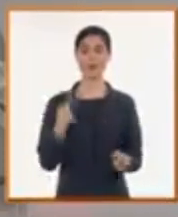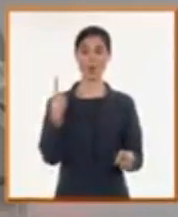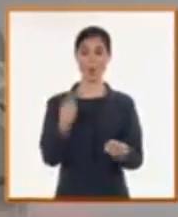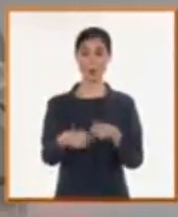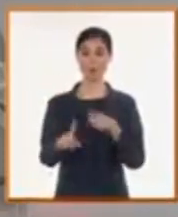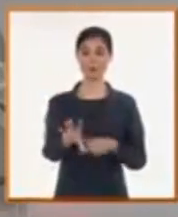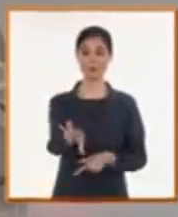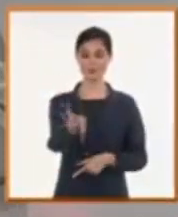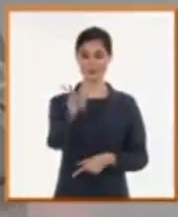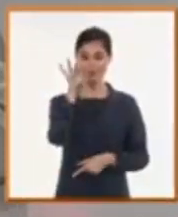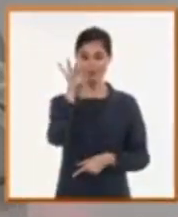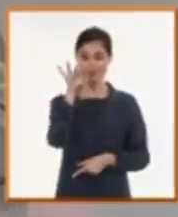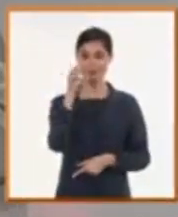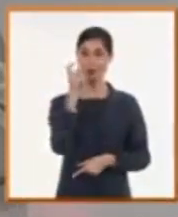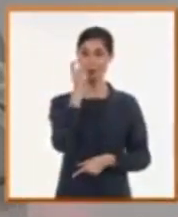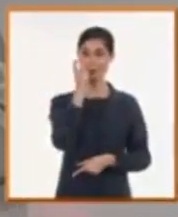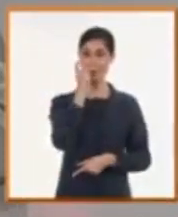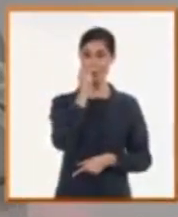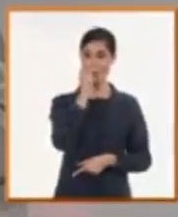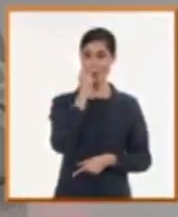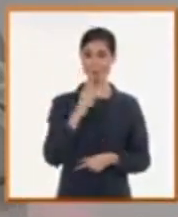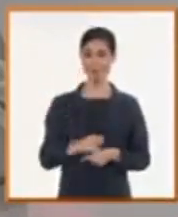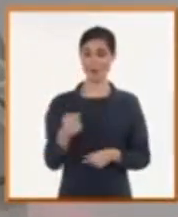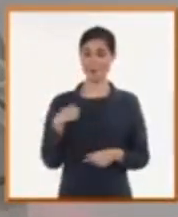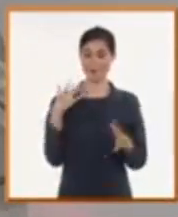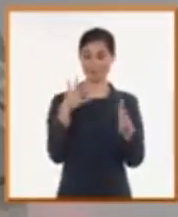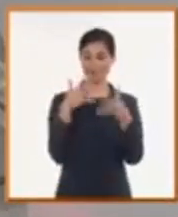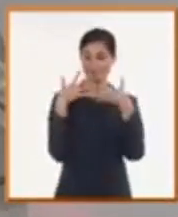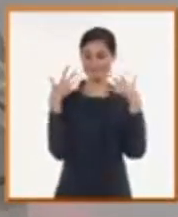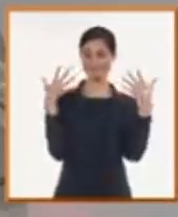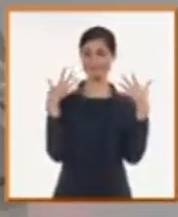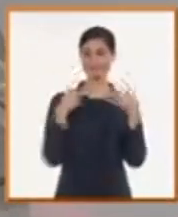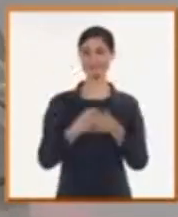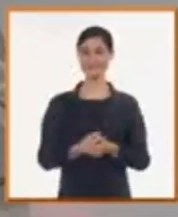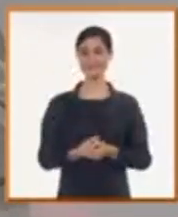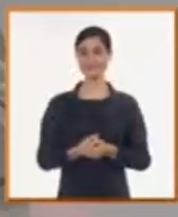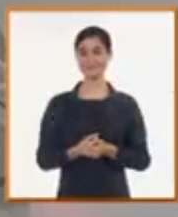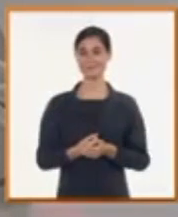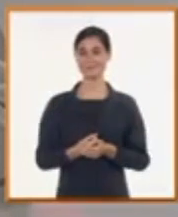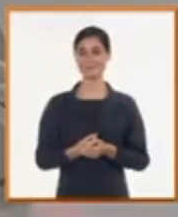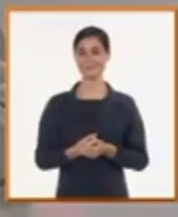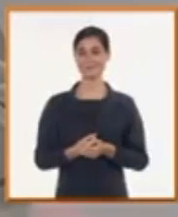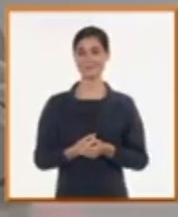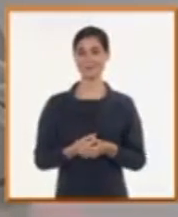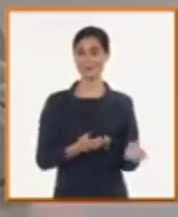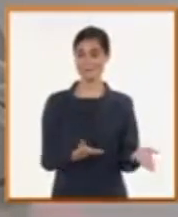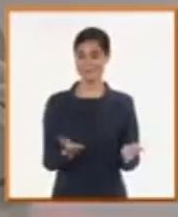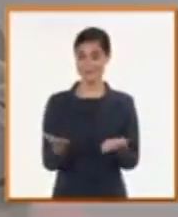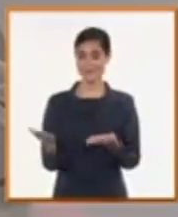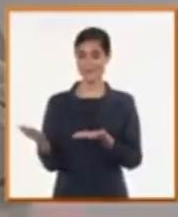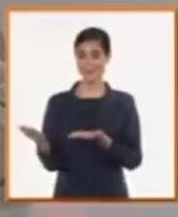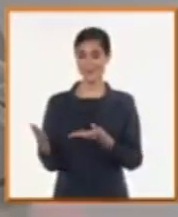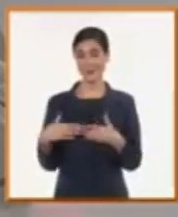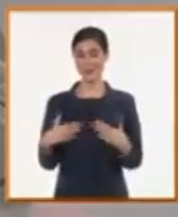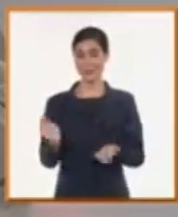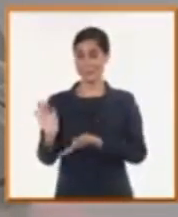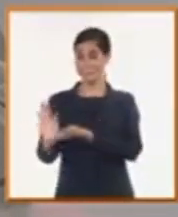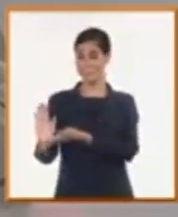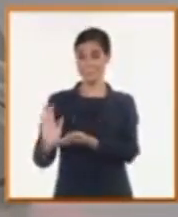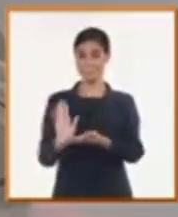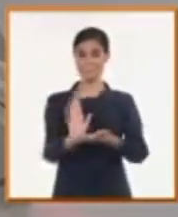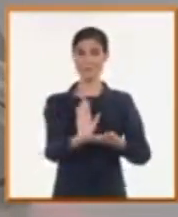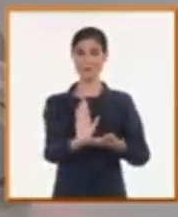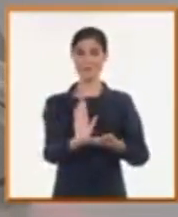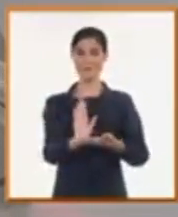muchísimo, digamos, alegría, me da alegría Amén, amén. presentarte diciendo premio de periodismo